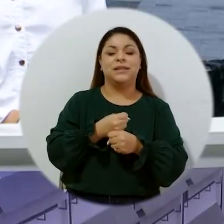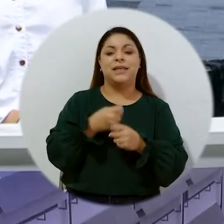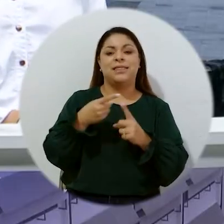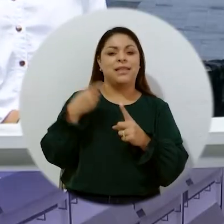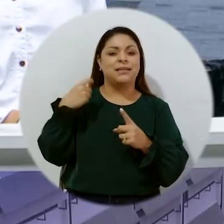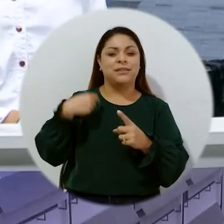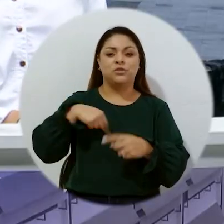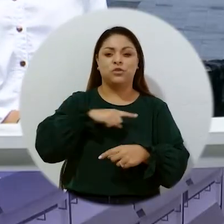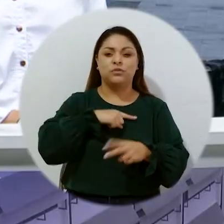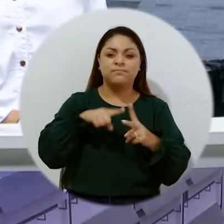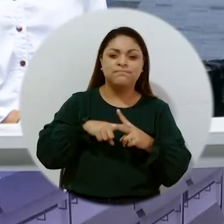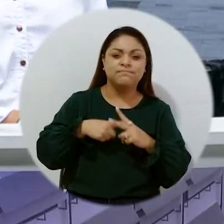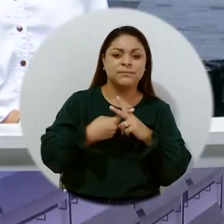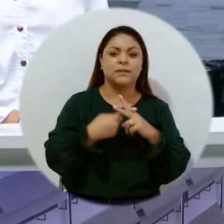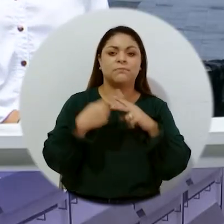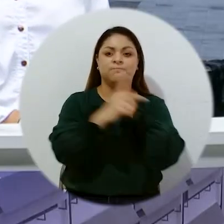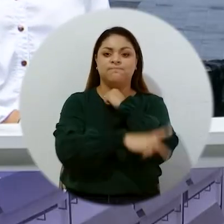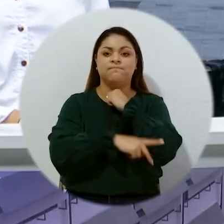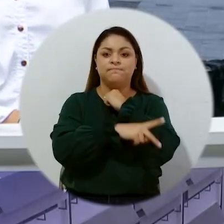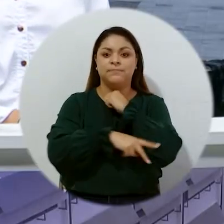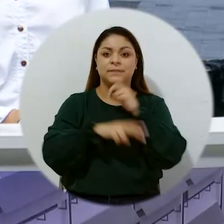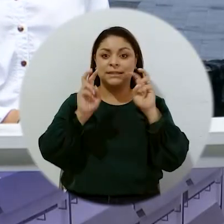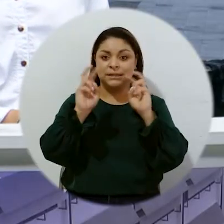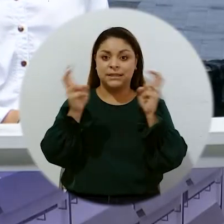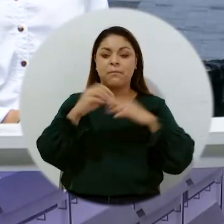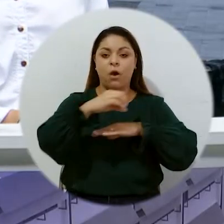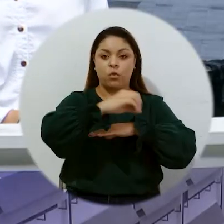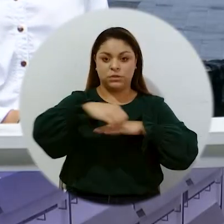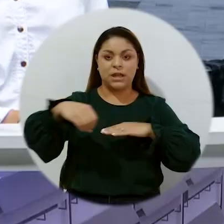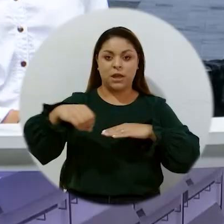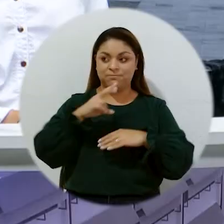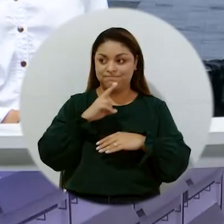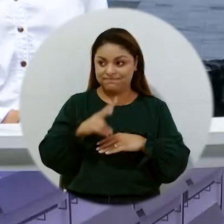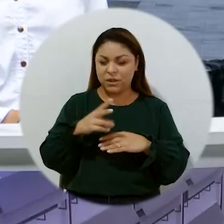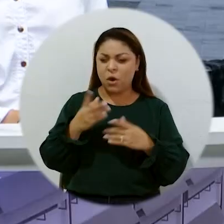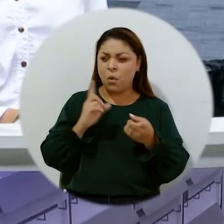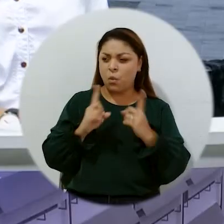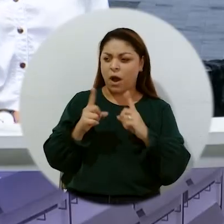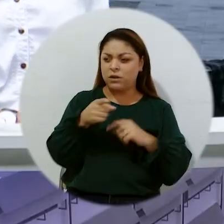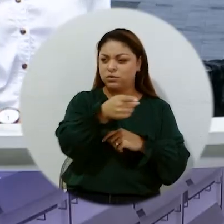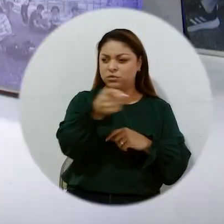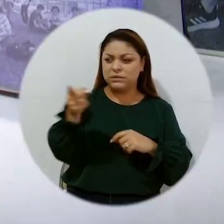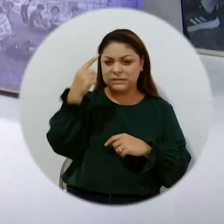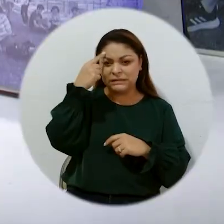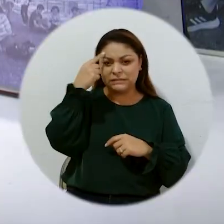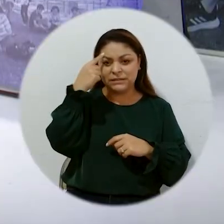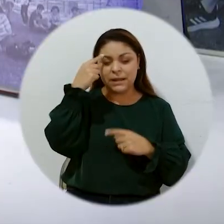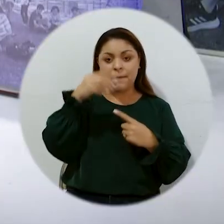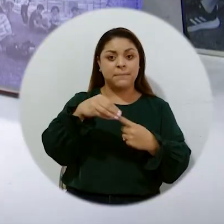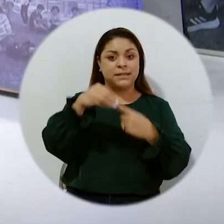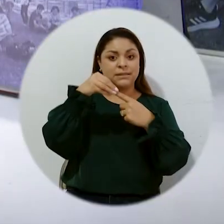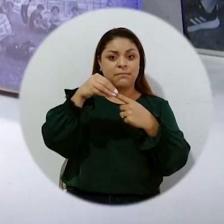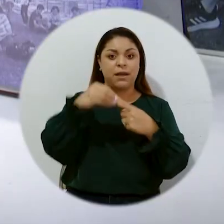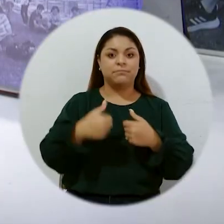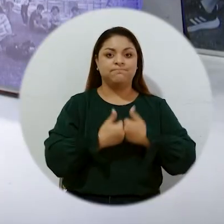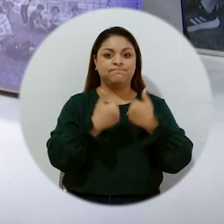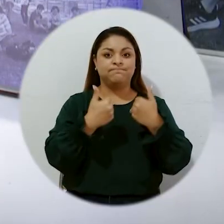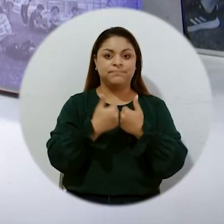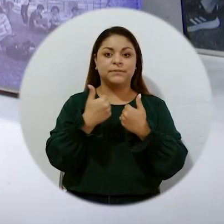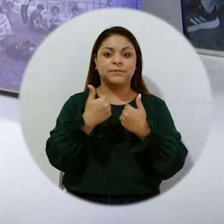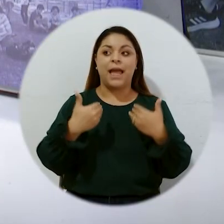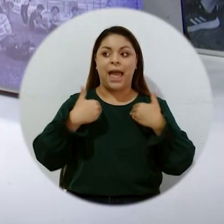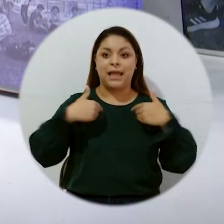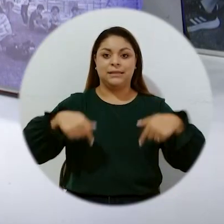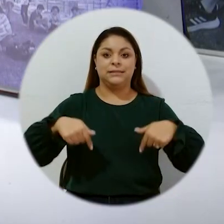nuestro inicio como nación, con el tema de los océanos. ¿Cuáles consideran ustedes que son los principales retos que